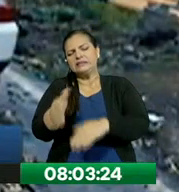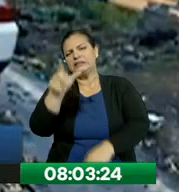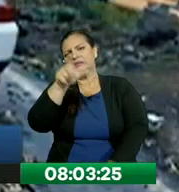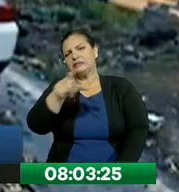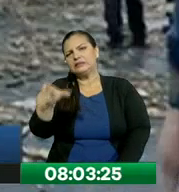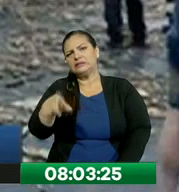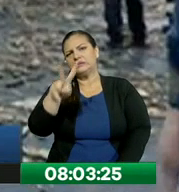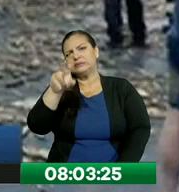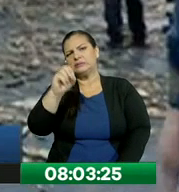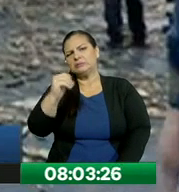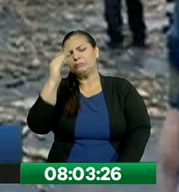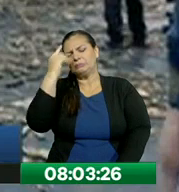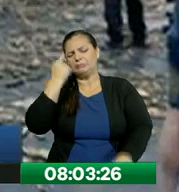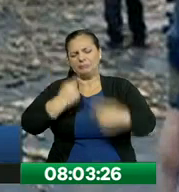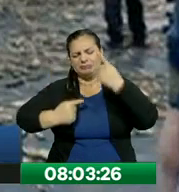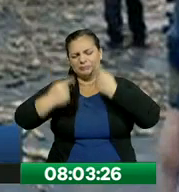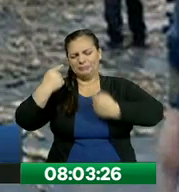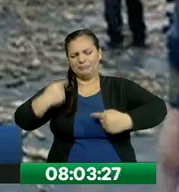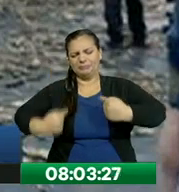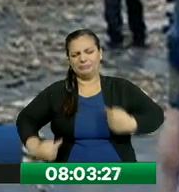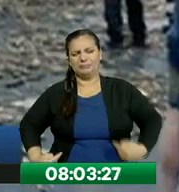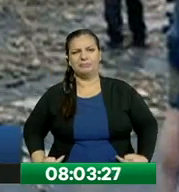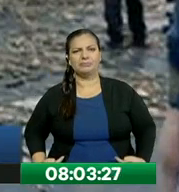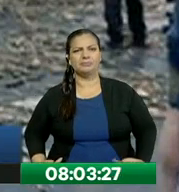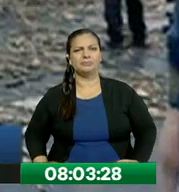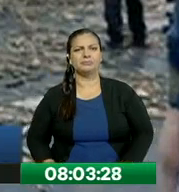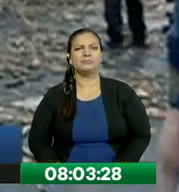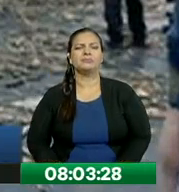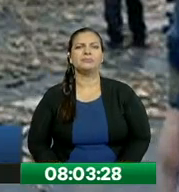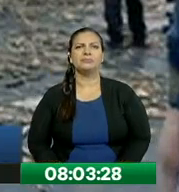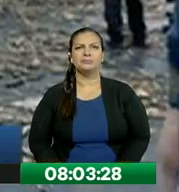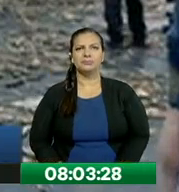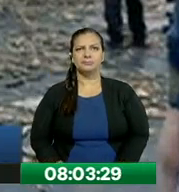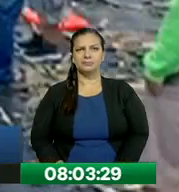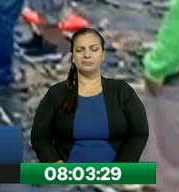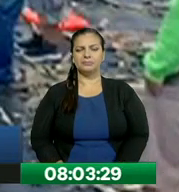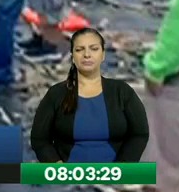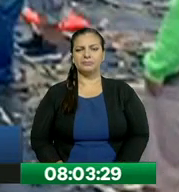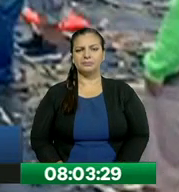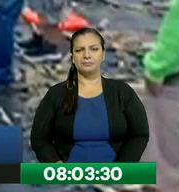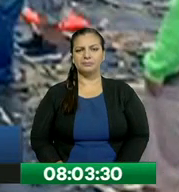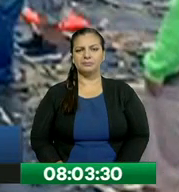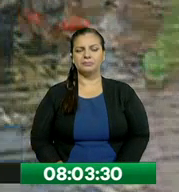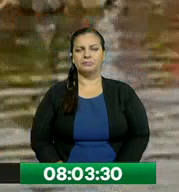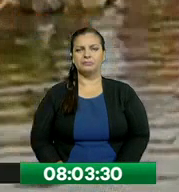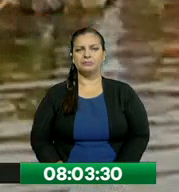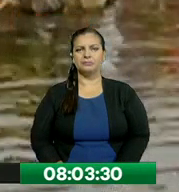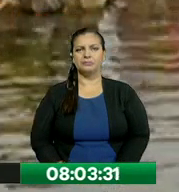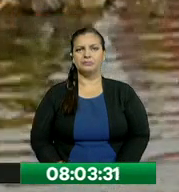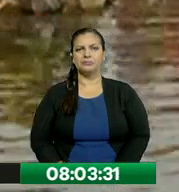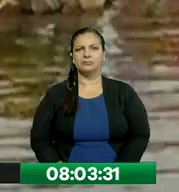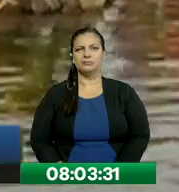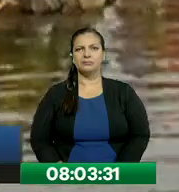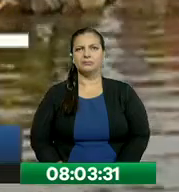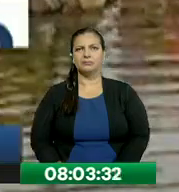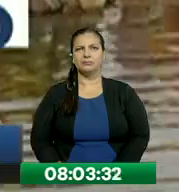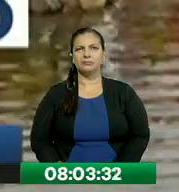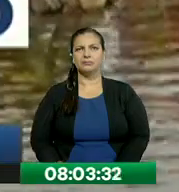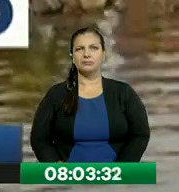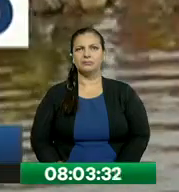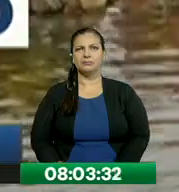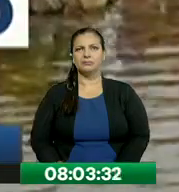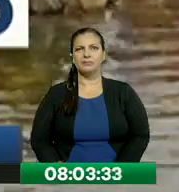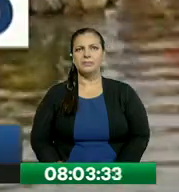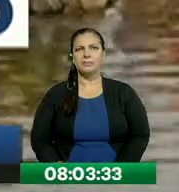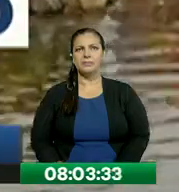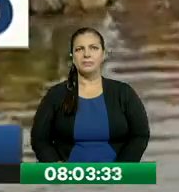de tránsito. ¿Hasta cuándo, padre Almeida? ¿Hasta cuándo? Y siguen las promesas, pero no